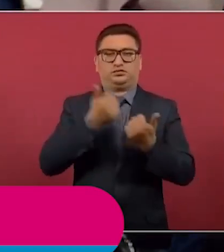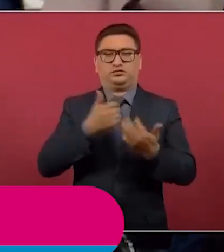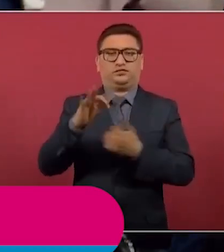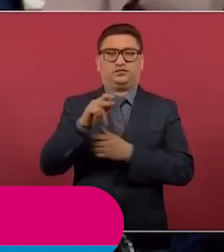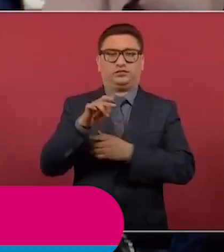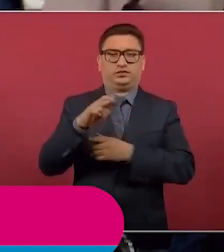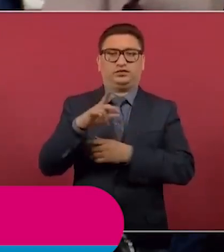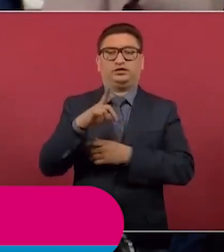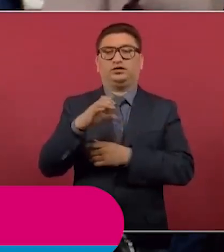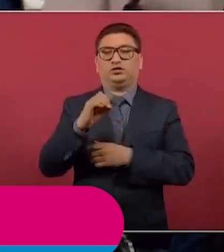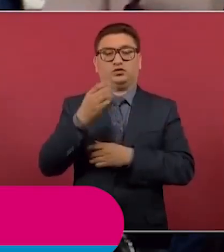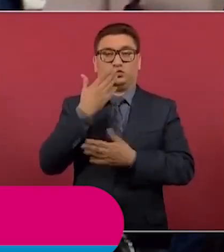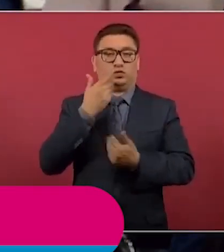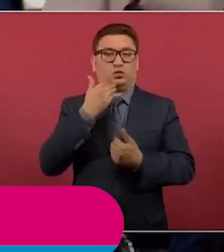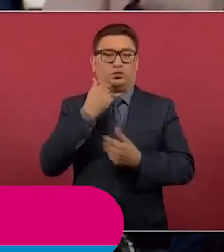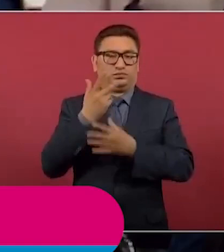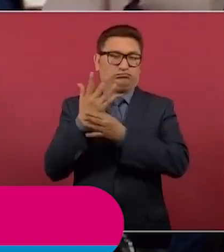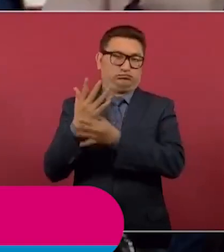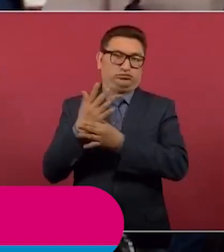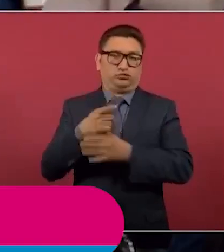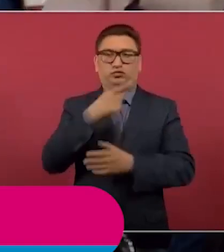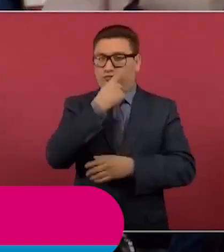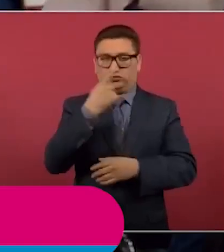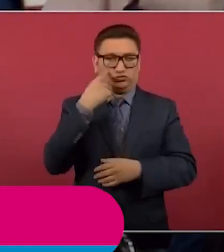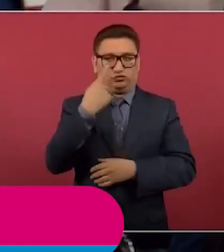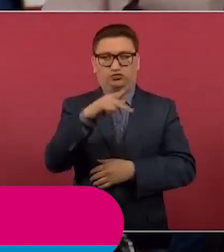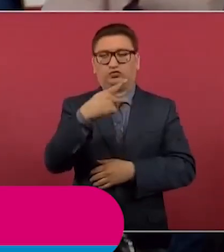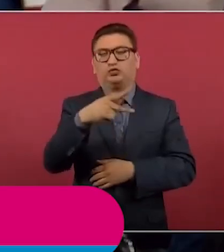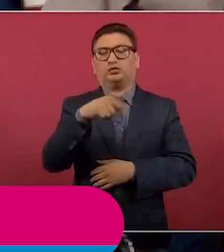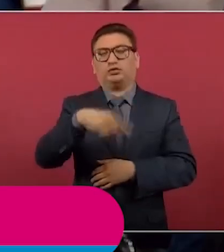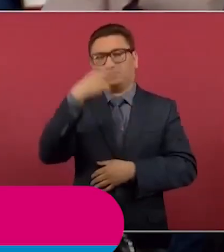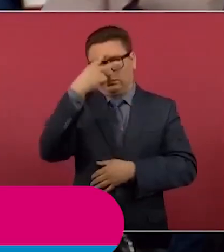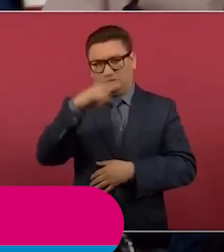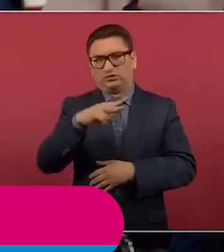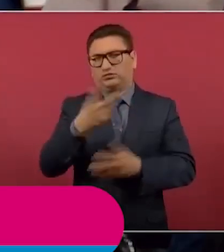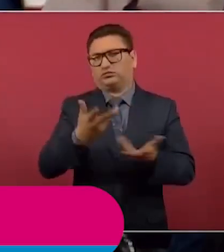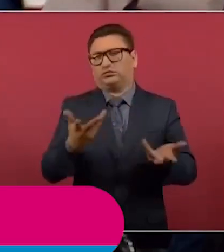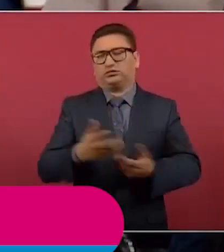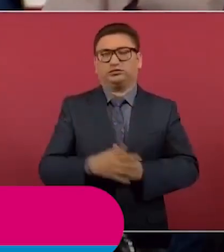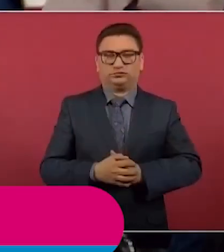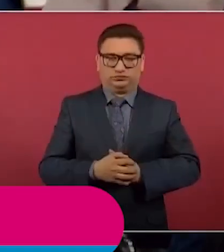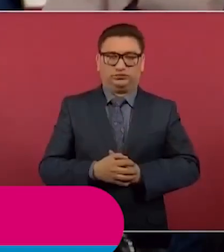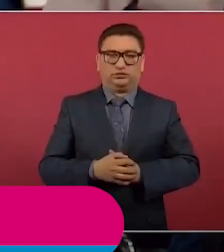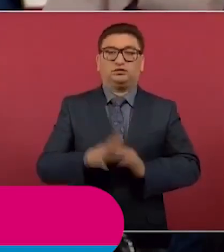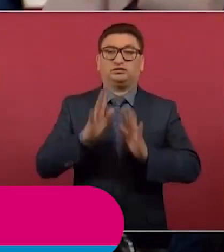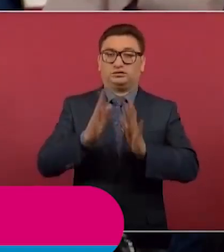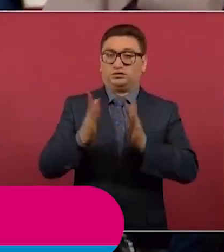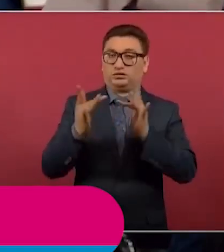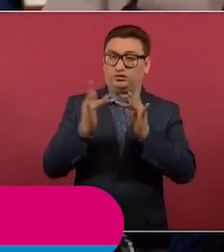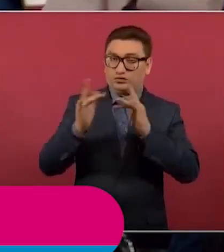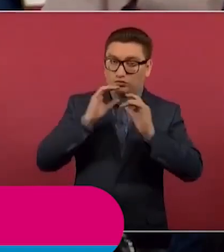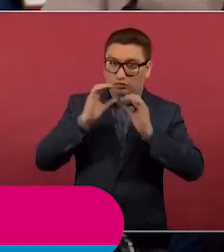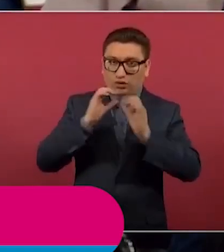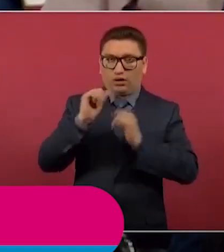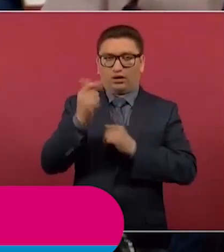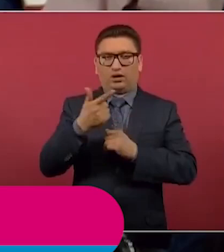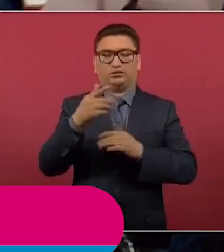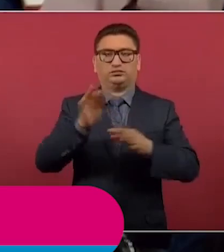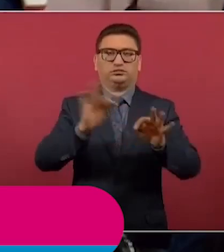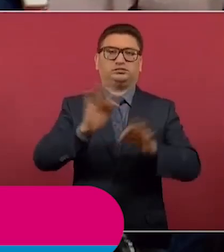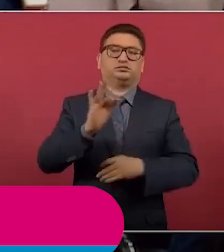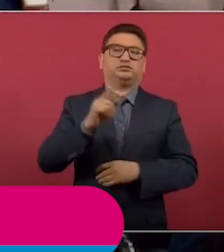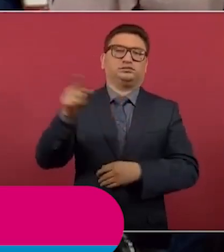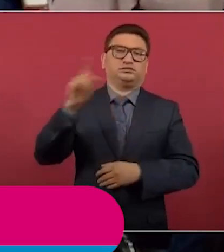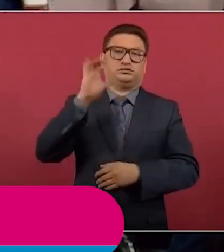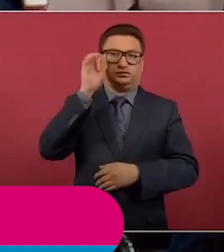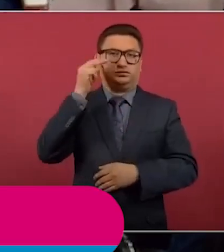esta sustancia. ¿Cuál es su posicionamiento, el posicionamiento de México? Ya entablaron tal vez otro tipo de comunicación con el gobierno de